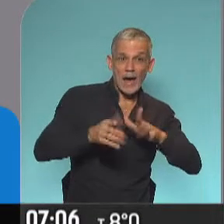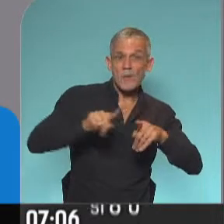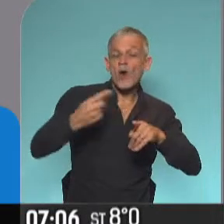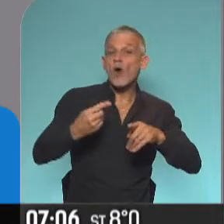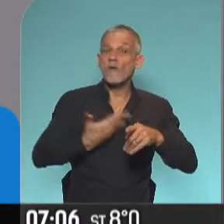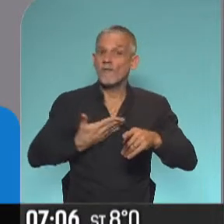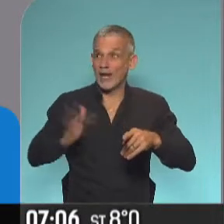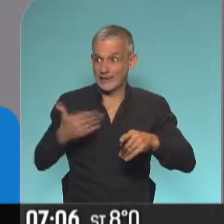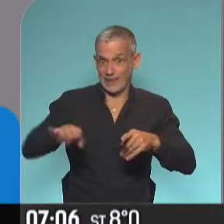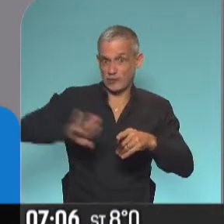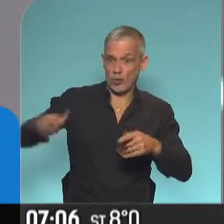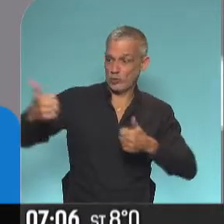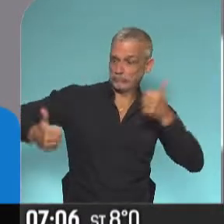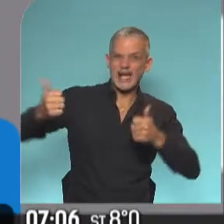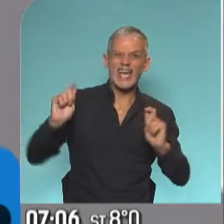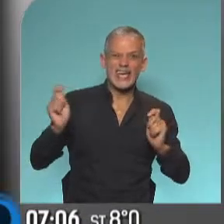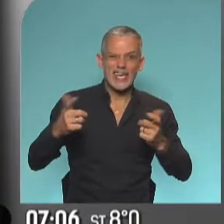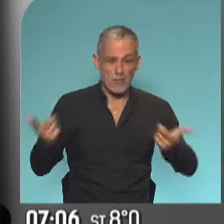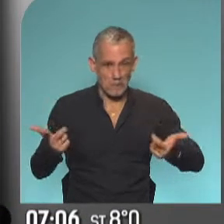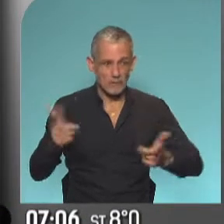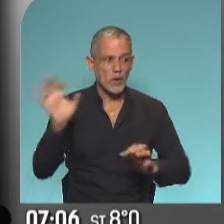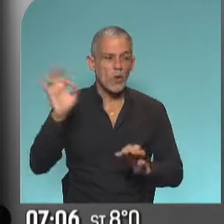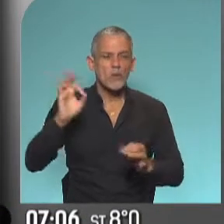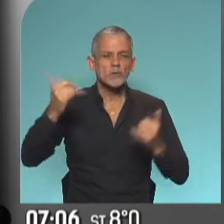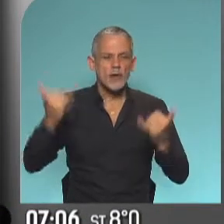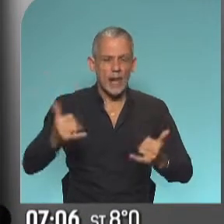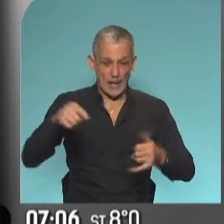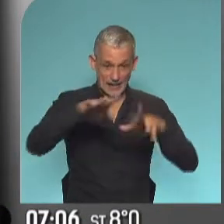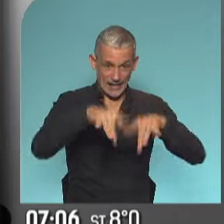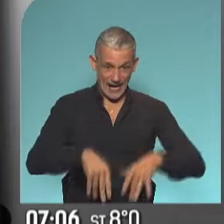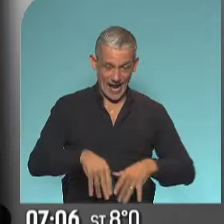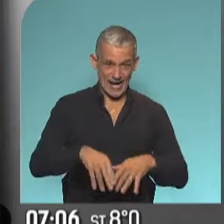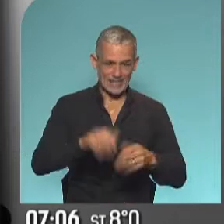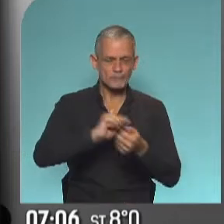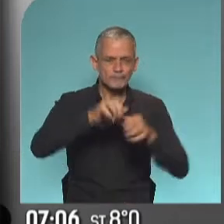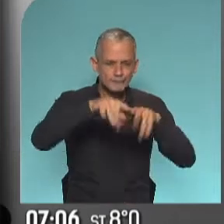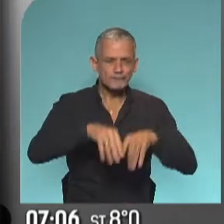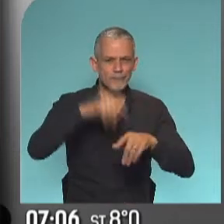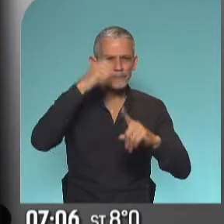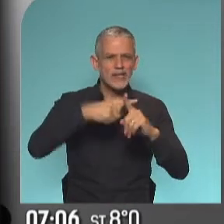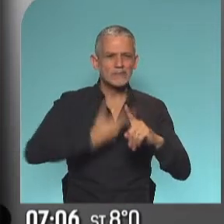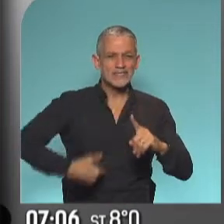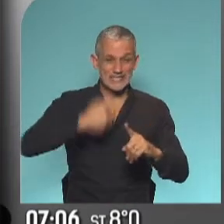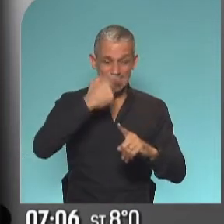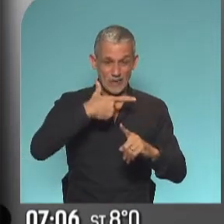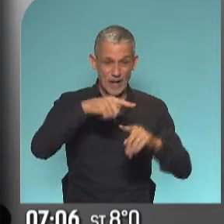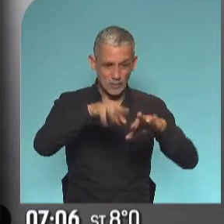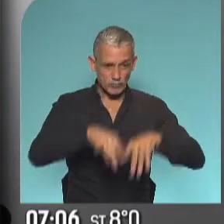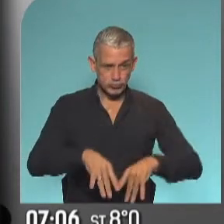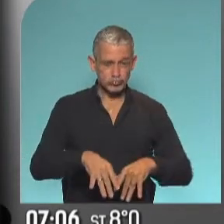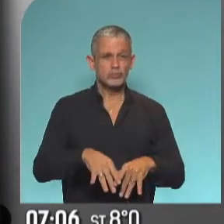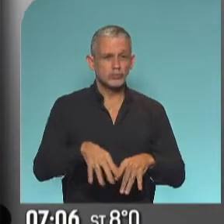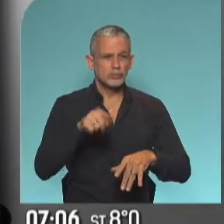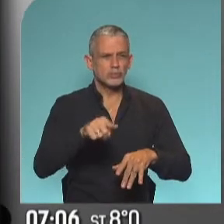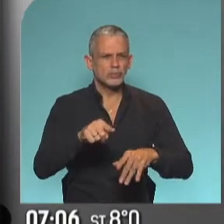hacia adentro? Claro. La oportunidad en la que aparece esta carta que publica el expresidente de la Nación, Mauricio